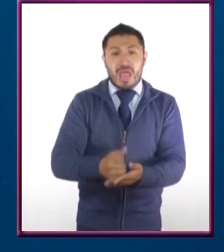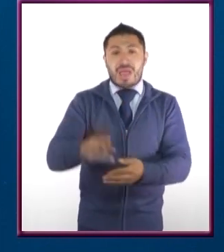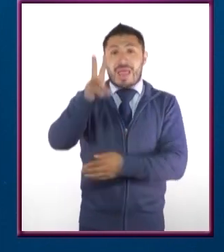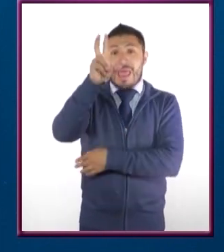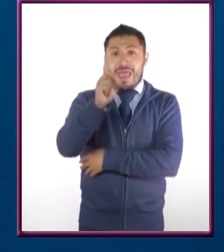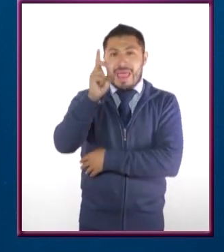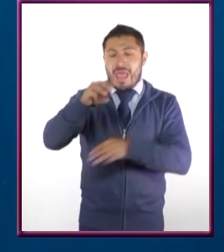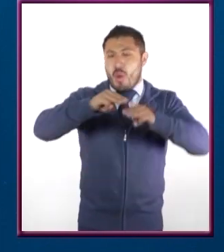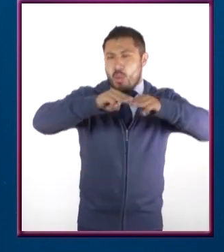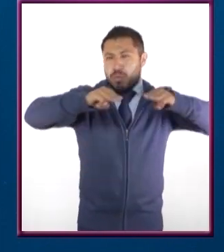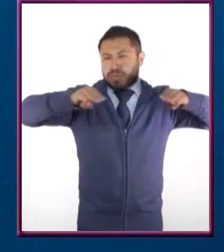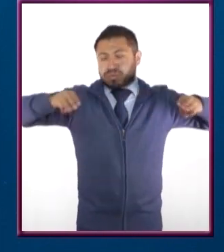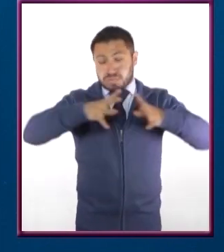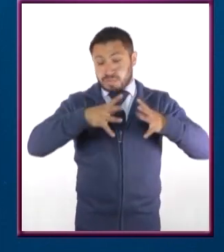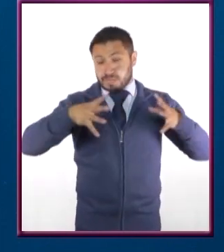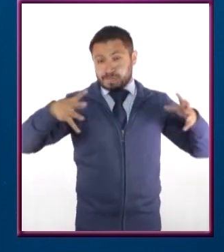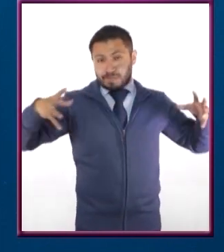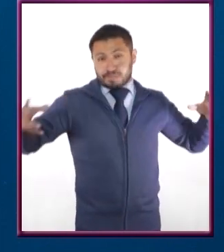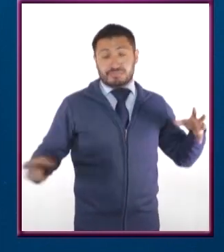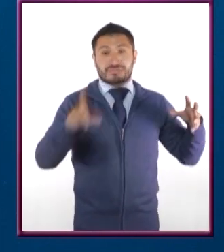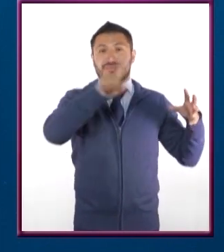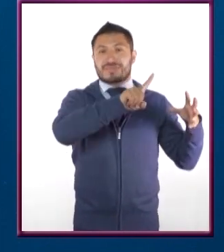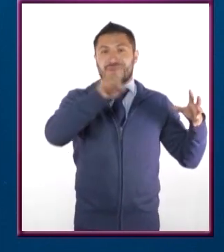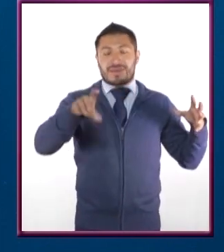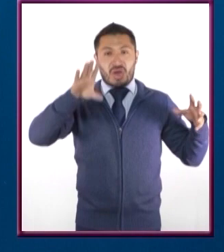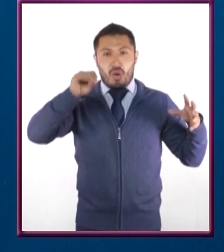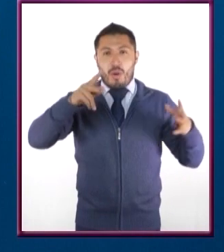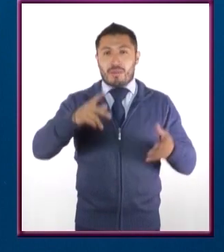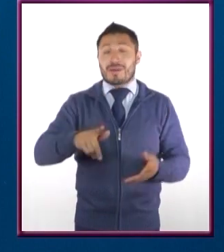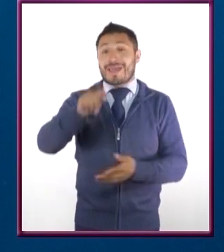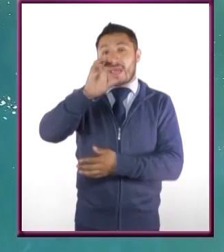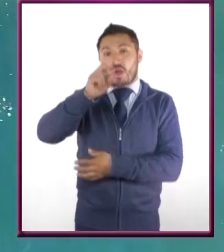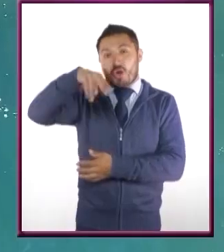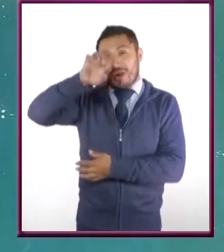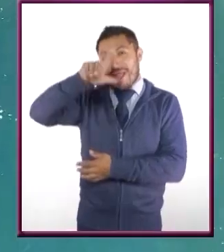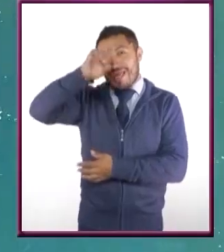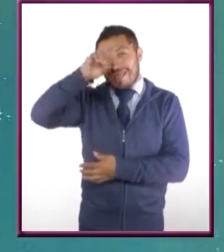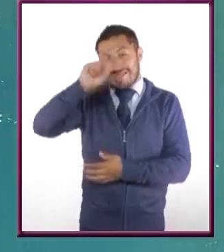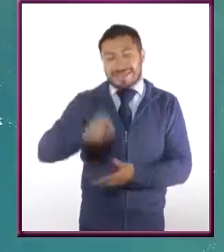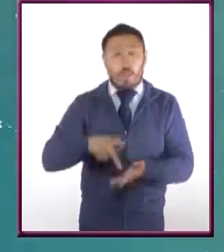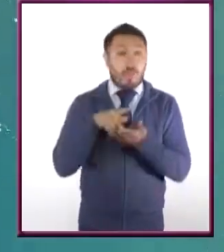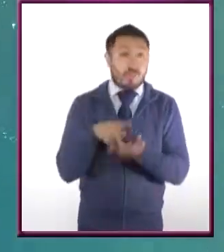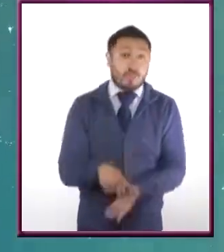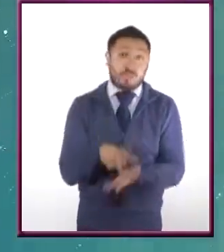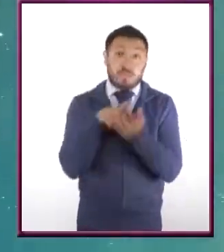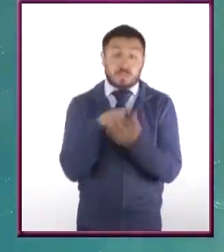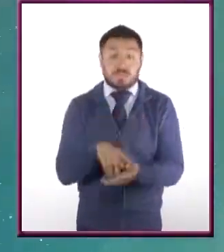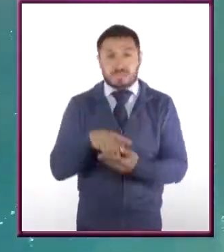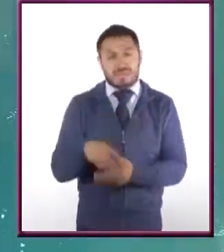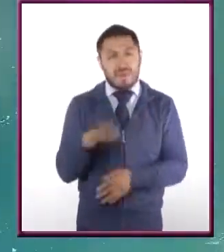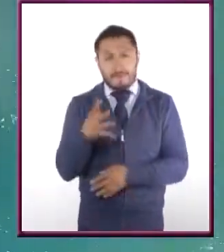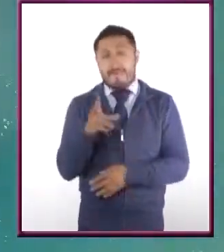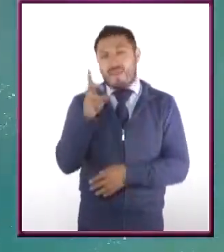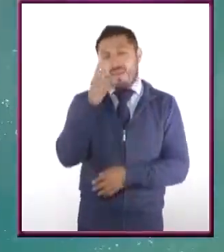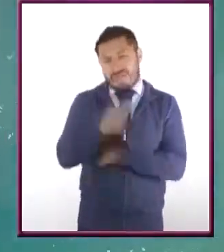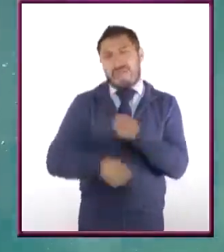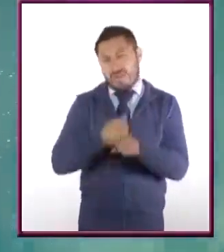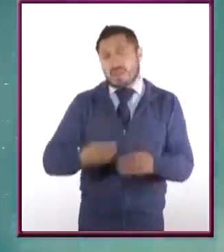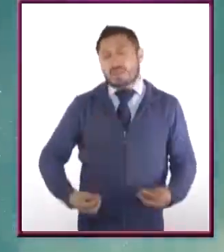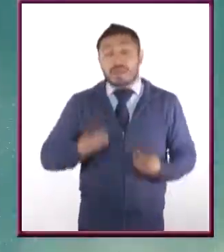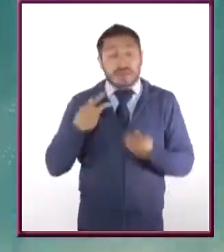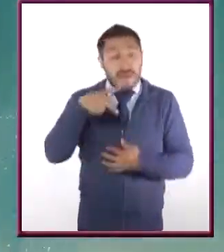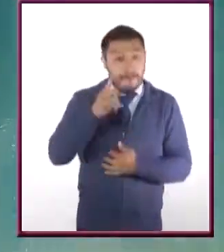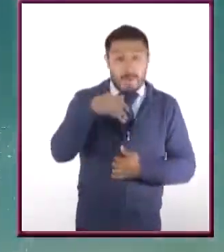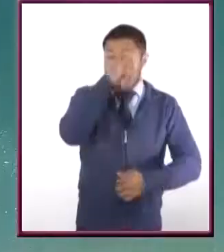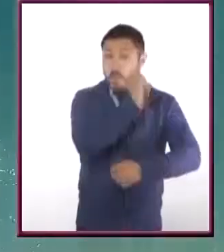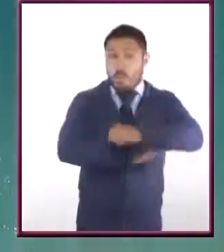metros de longitud y 190 toneladas de peso. Y aunque en promedio viven 30 años, las